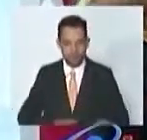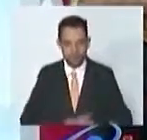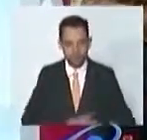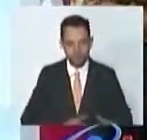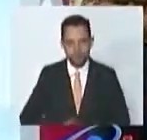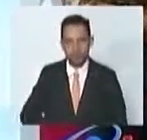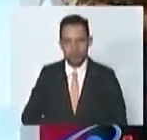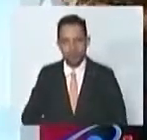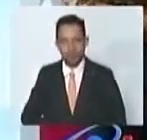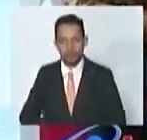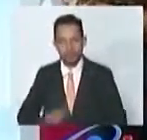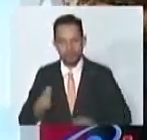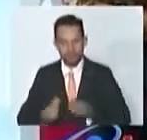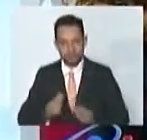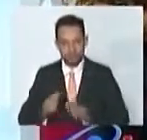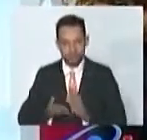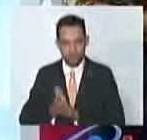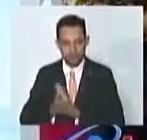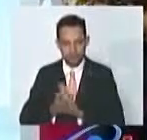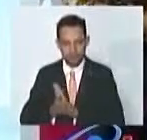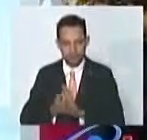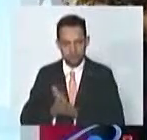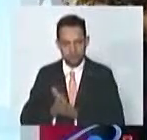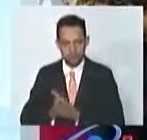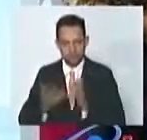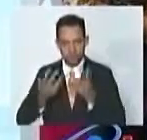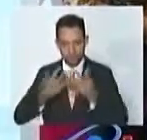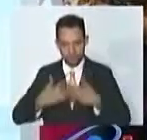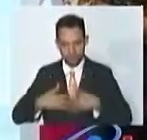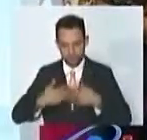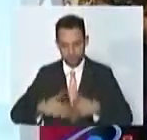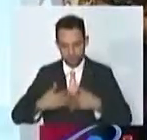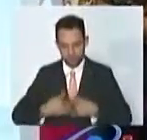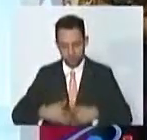Bueno. Resulta que las empresas van creciendo.